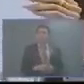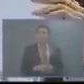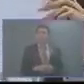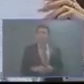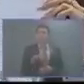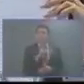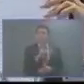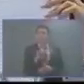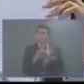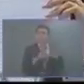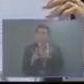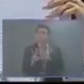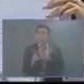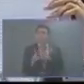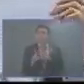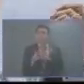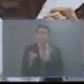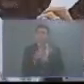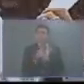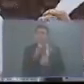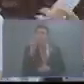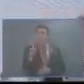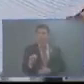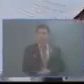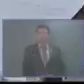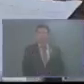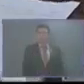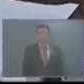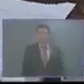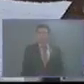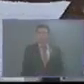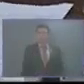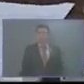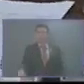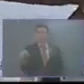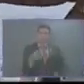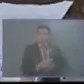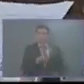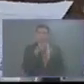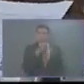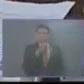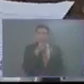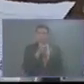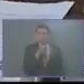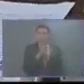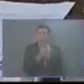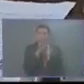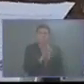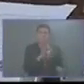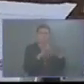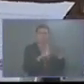en el 2016 al FMLN. Esto según el formulario